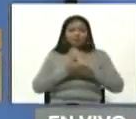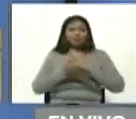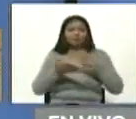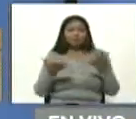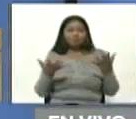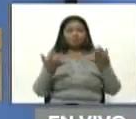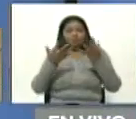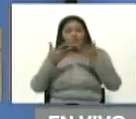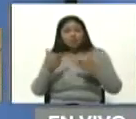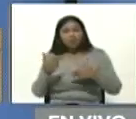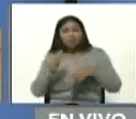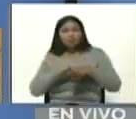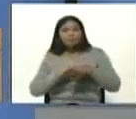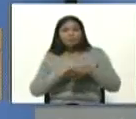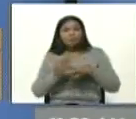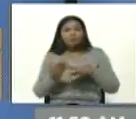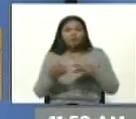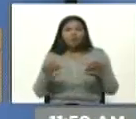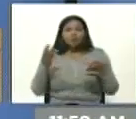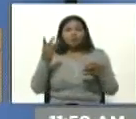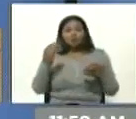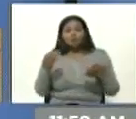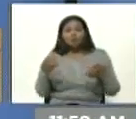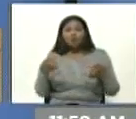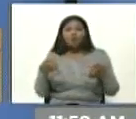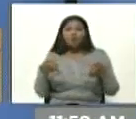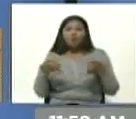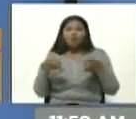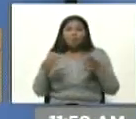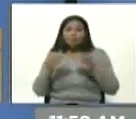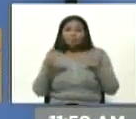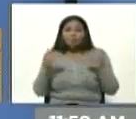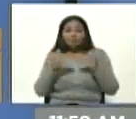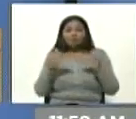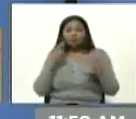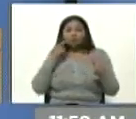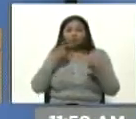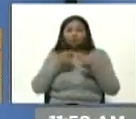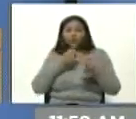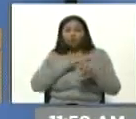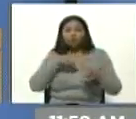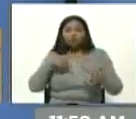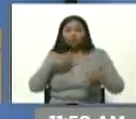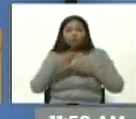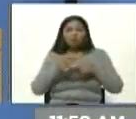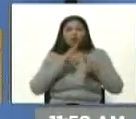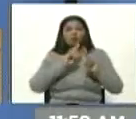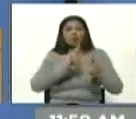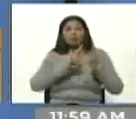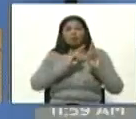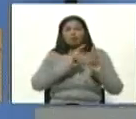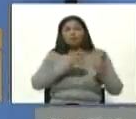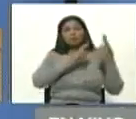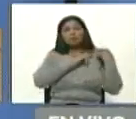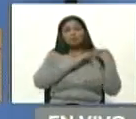Porque el número de mesas y de centros no daba para eso, entonces nosotros dimos tareas.